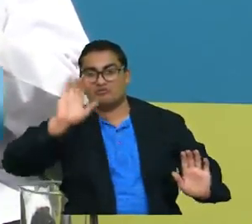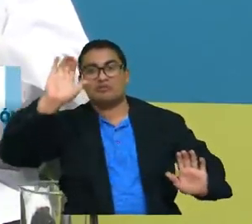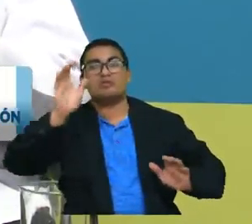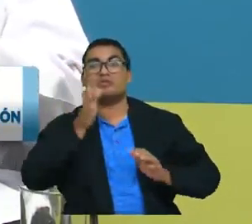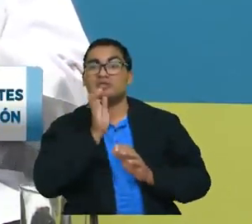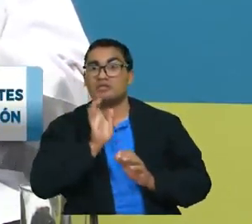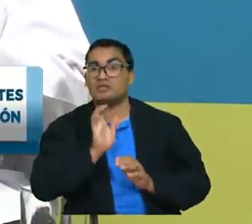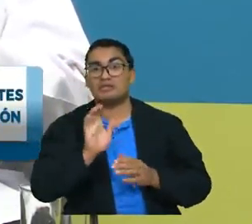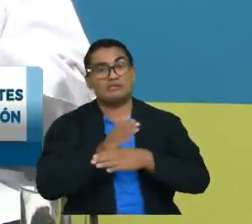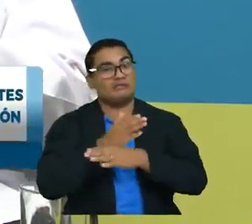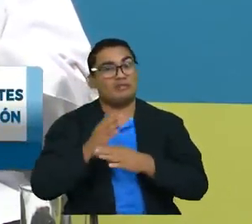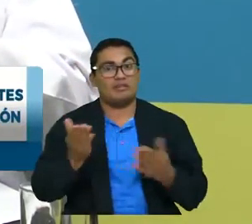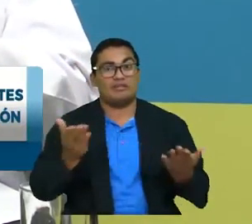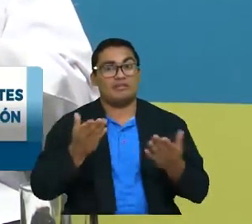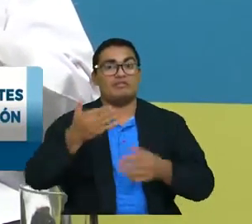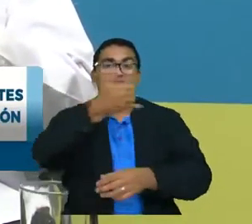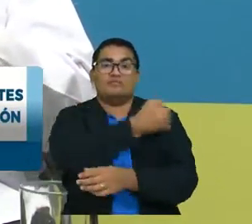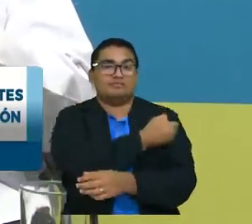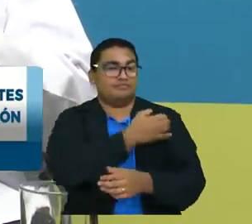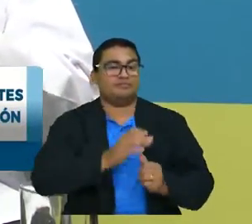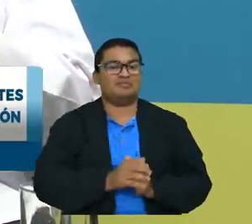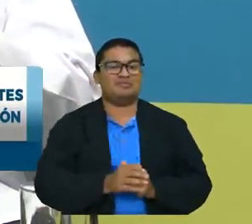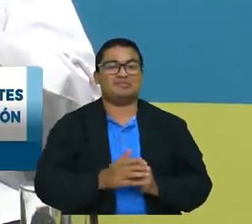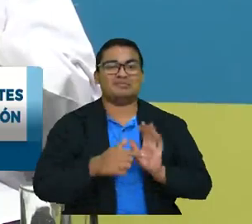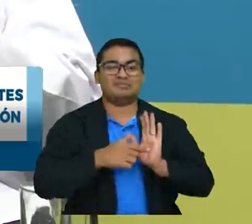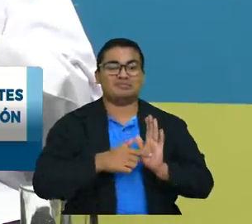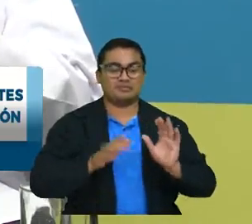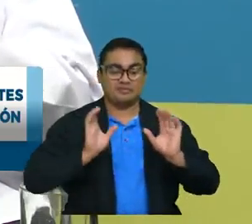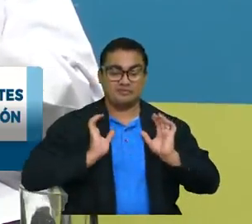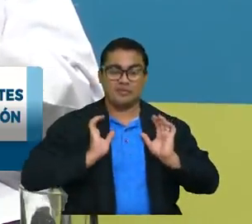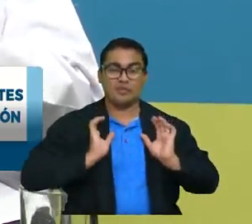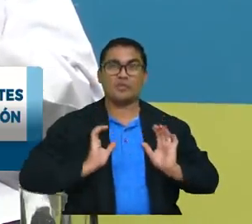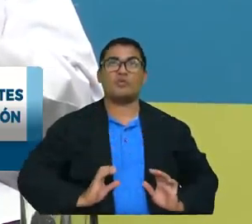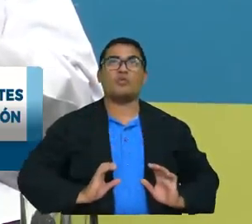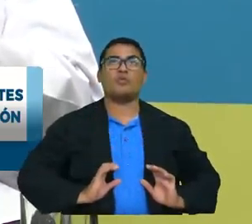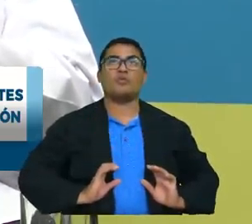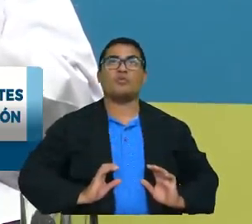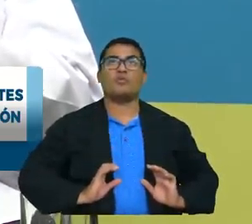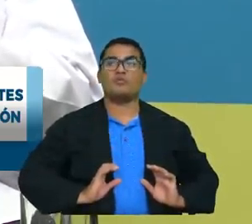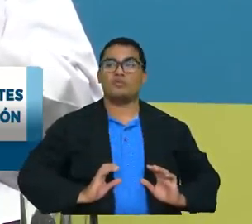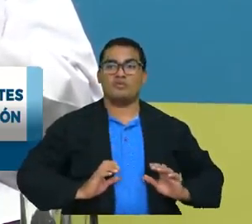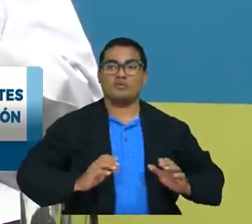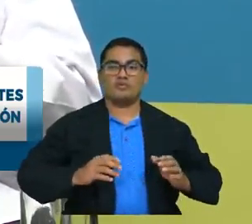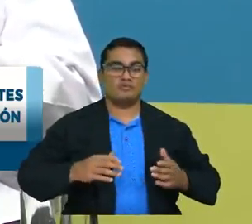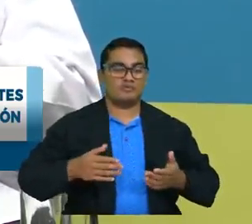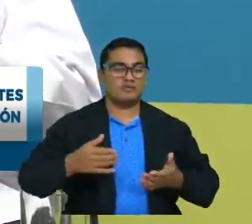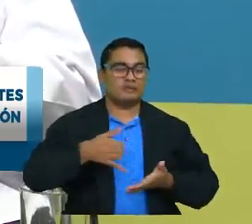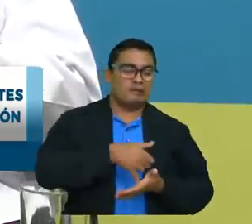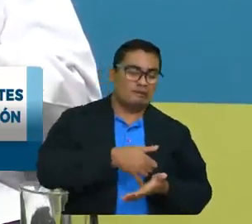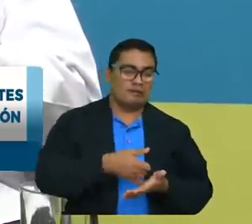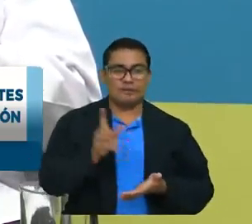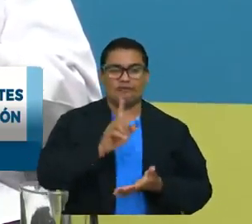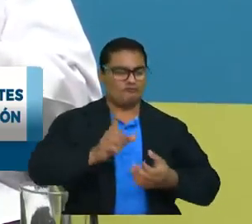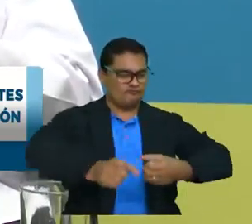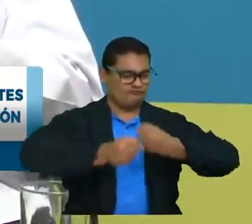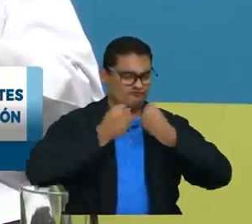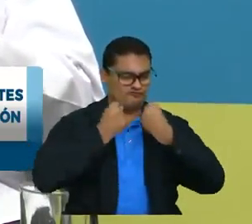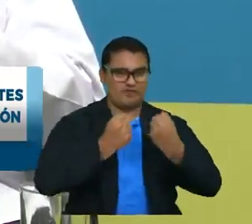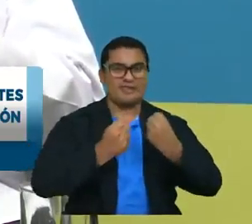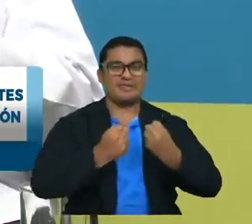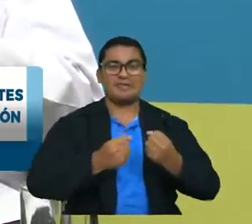¿Qué significa esto? El sistema inmunológico, la vacuna lo vuelve más fuerte. ¿Sí? Y si el niño, por